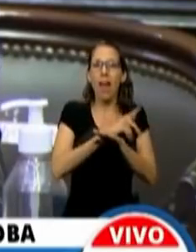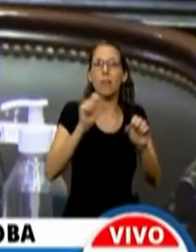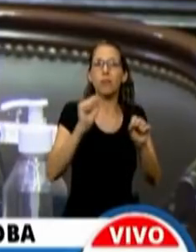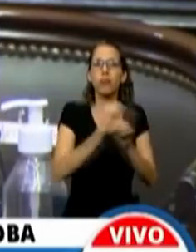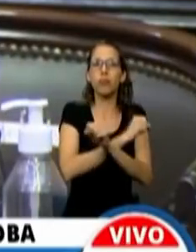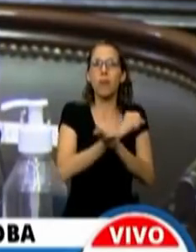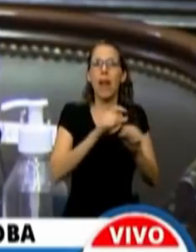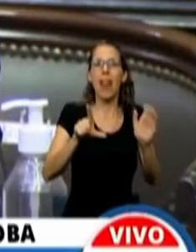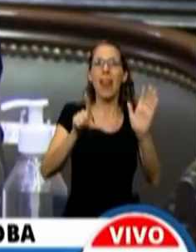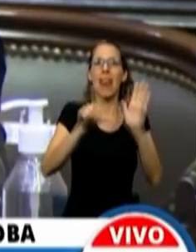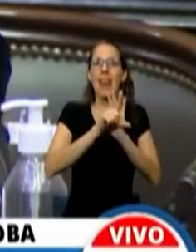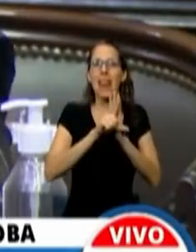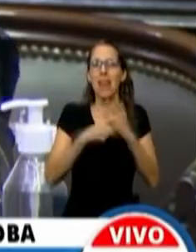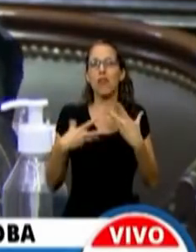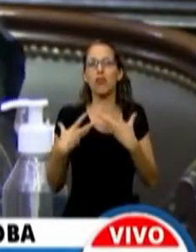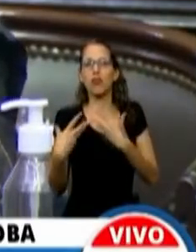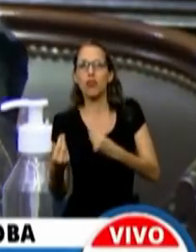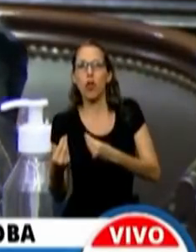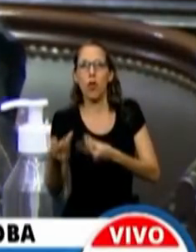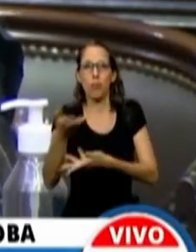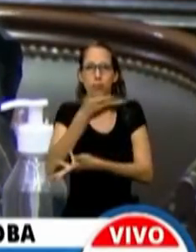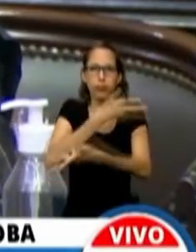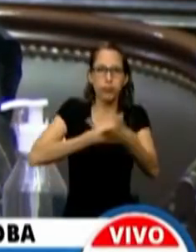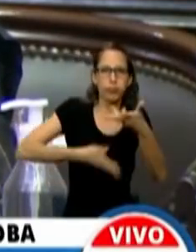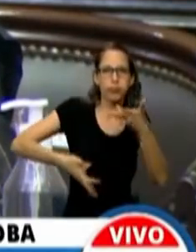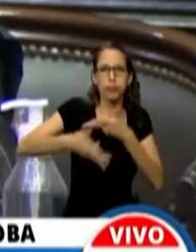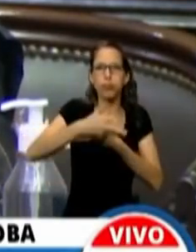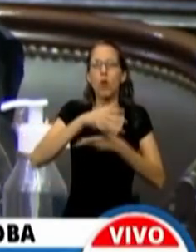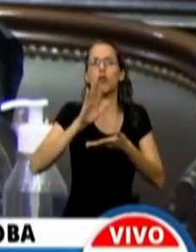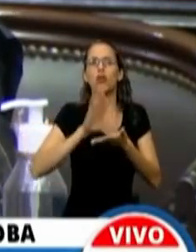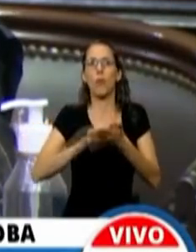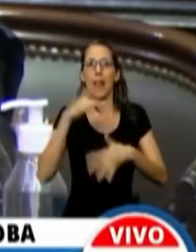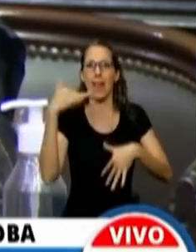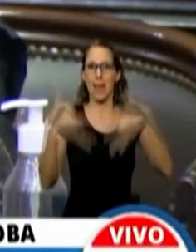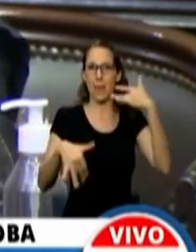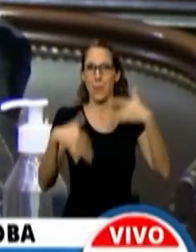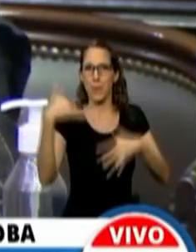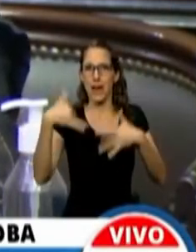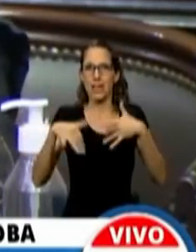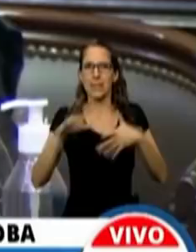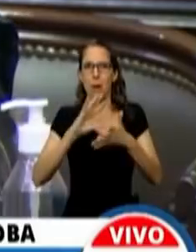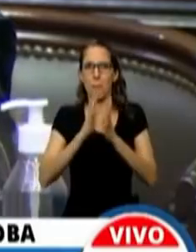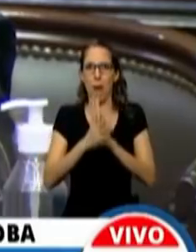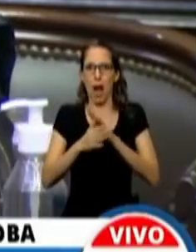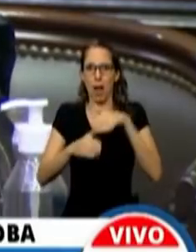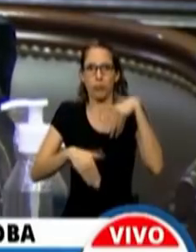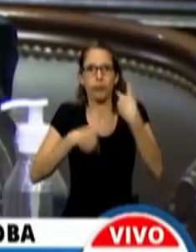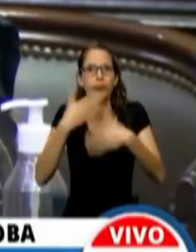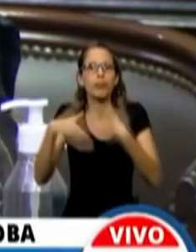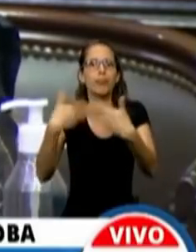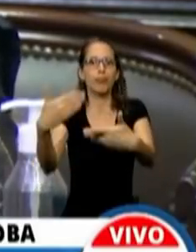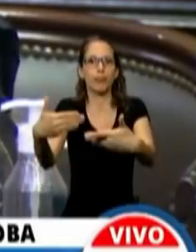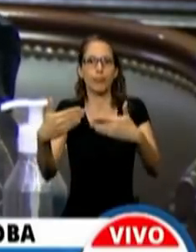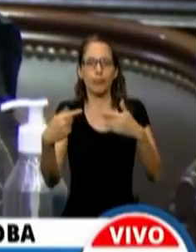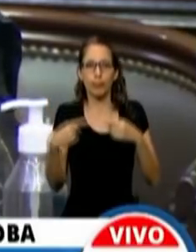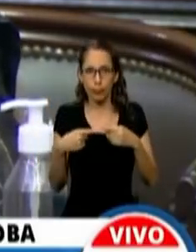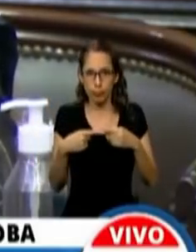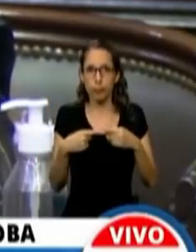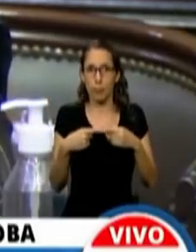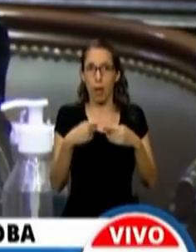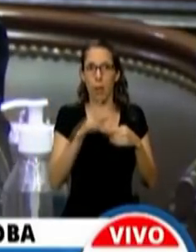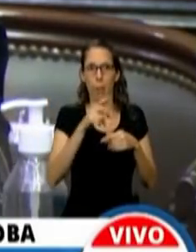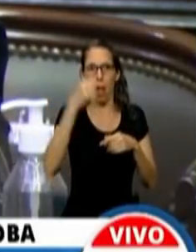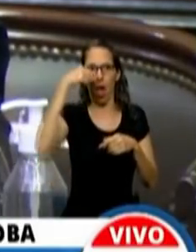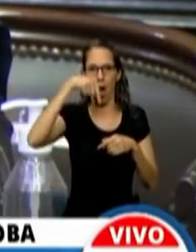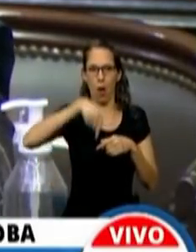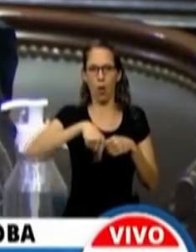Y entiendo el enojo de la gente, la verdad, porque tienen toda la razón. Yo tomé una mala decisión en ese momento,